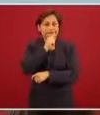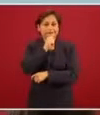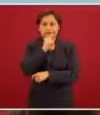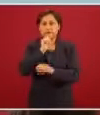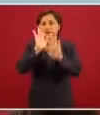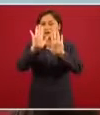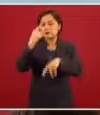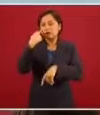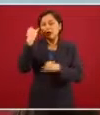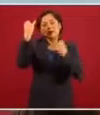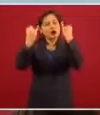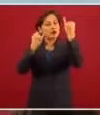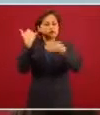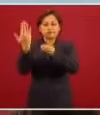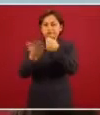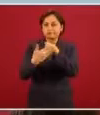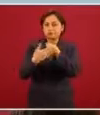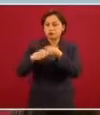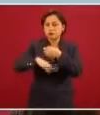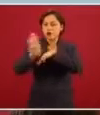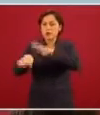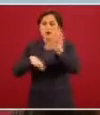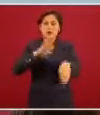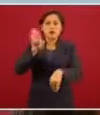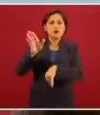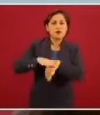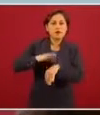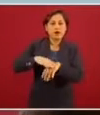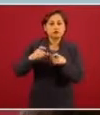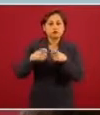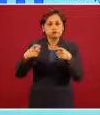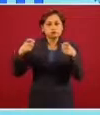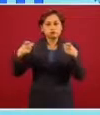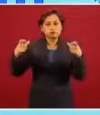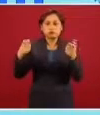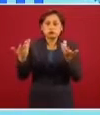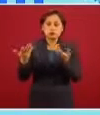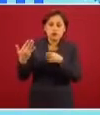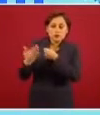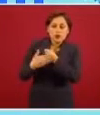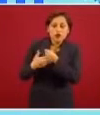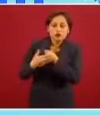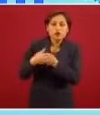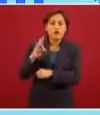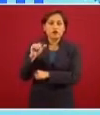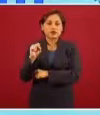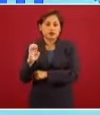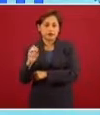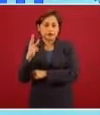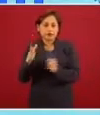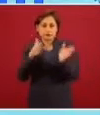fatales y la epidemia avance, sobre todo en la etapa 3, que aún está por venir, que esto se vaya estabilizando,